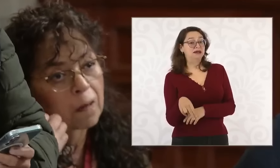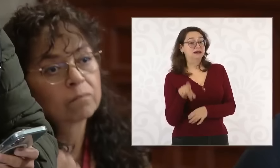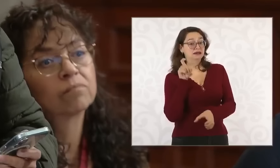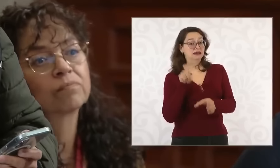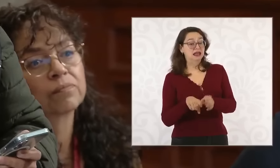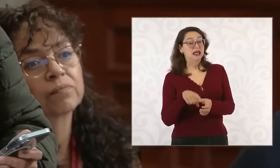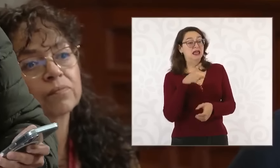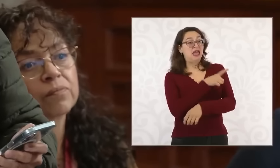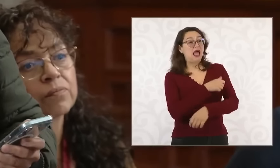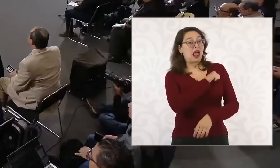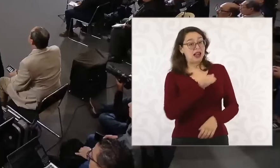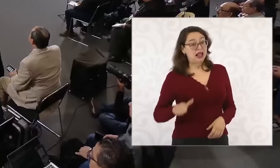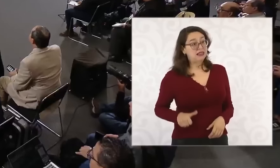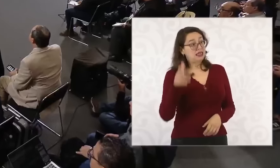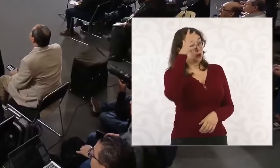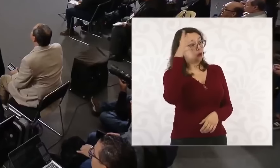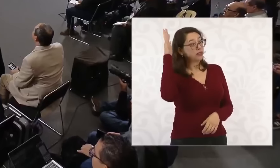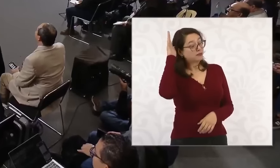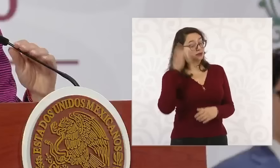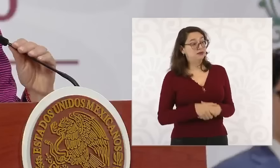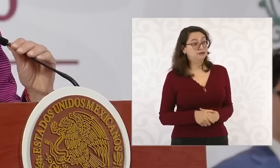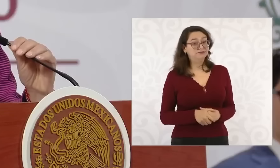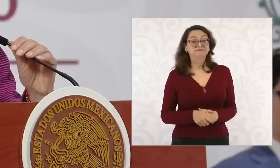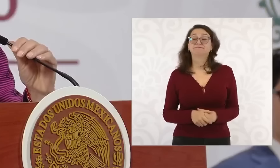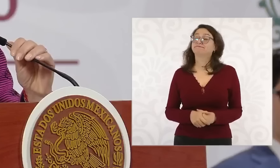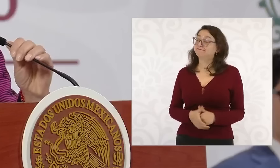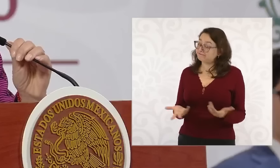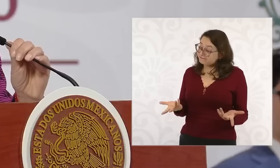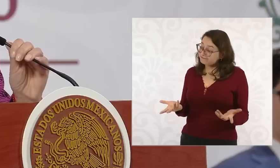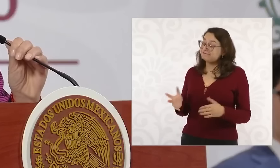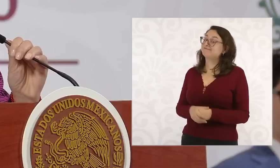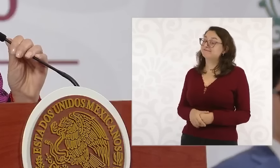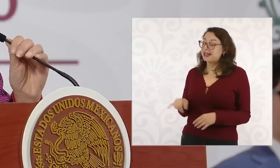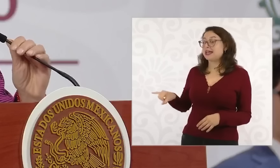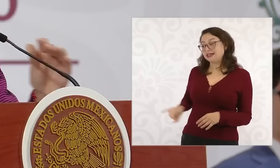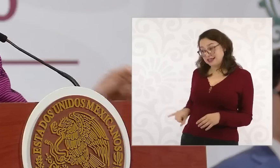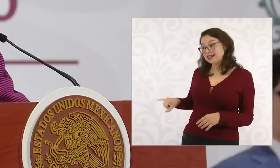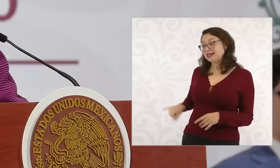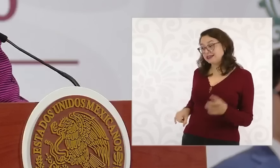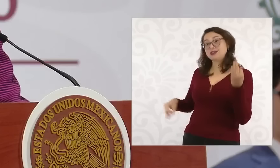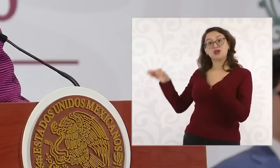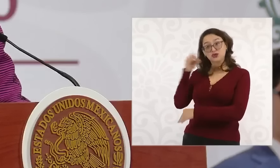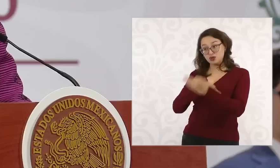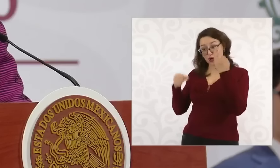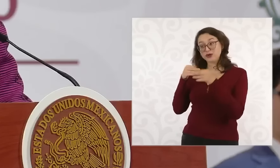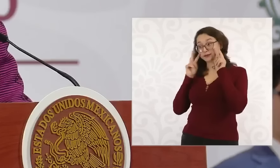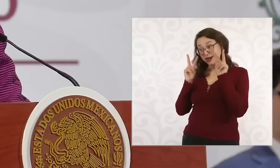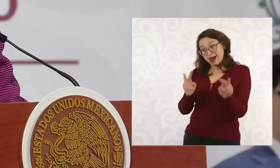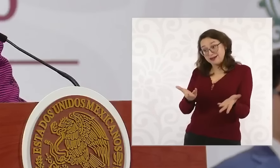Cuauhtémoc. Muy interesante, para que todas y todos lo analicen, para